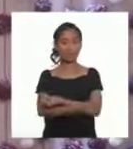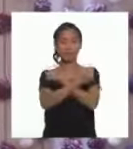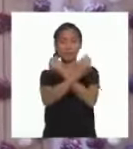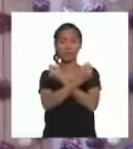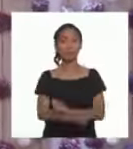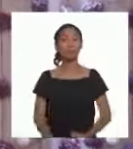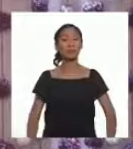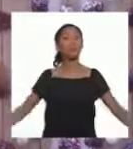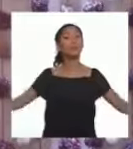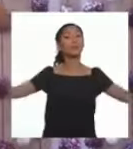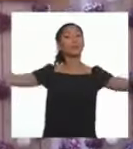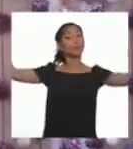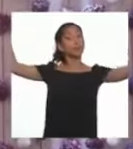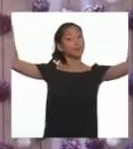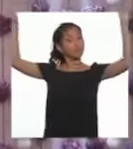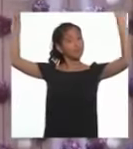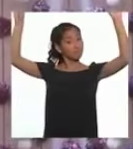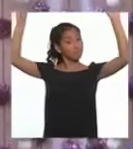despacito.